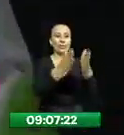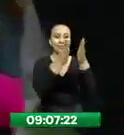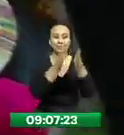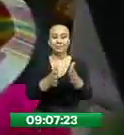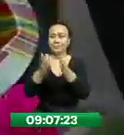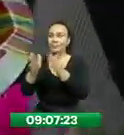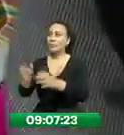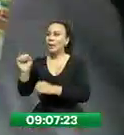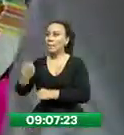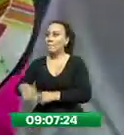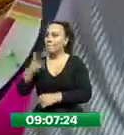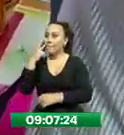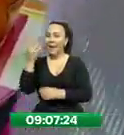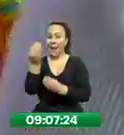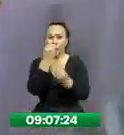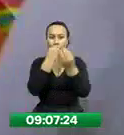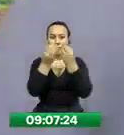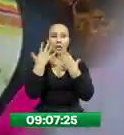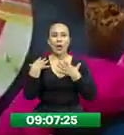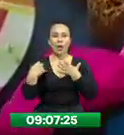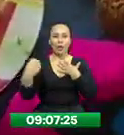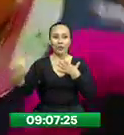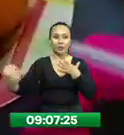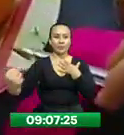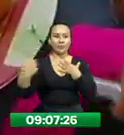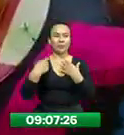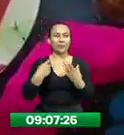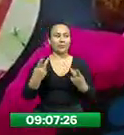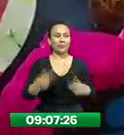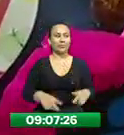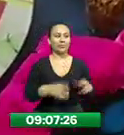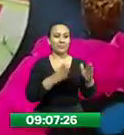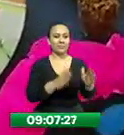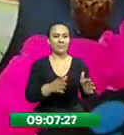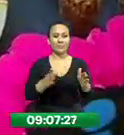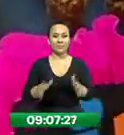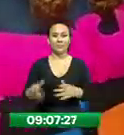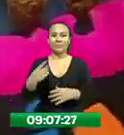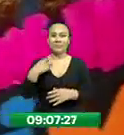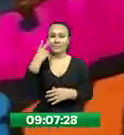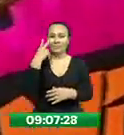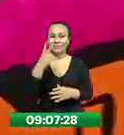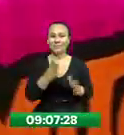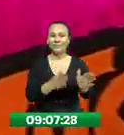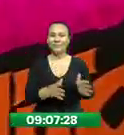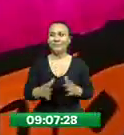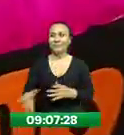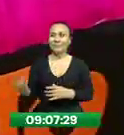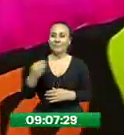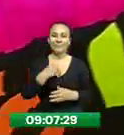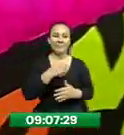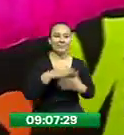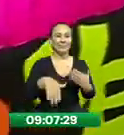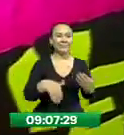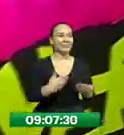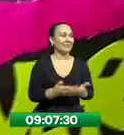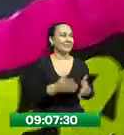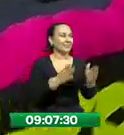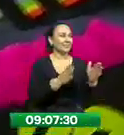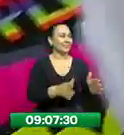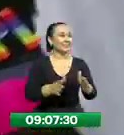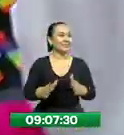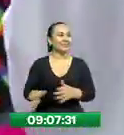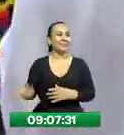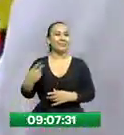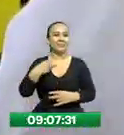en micronutrientes que son vitales para el bebé. La mañana de hoy, básicamente, ¿qué les estamos enseñando, sobre todo a las mamitas de acá,